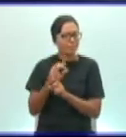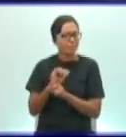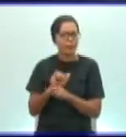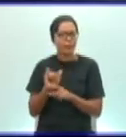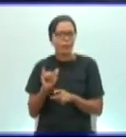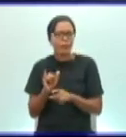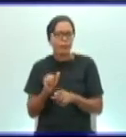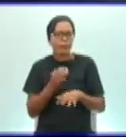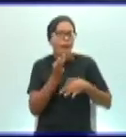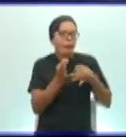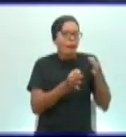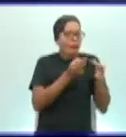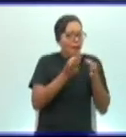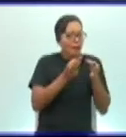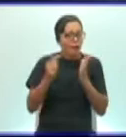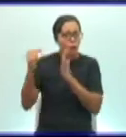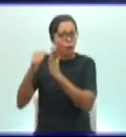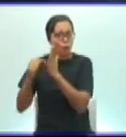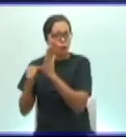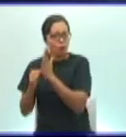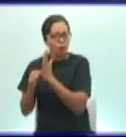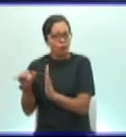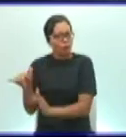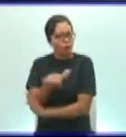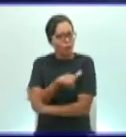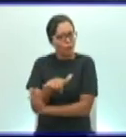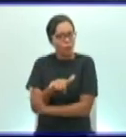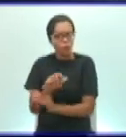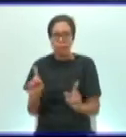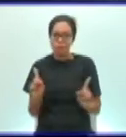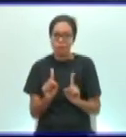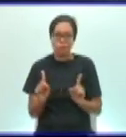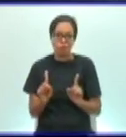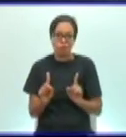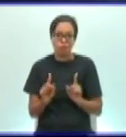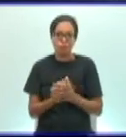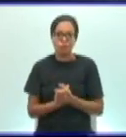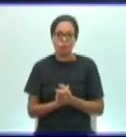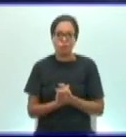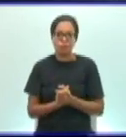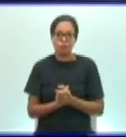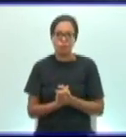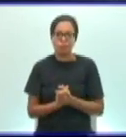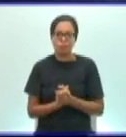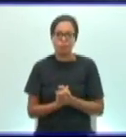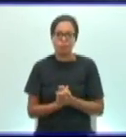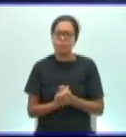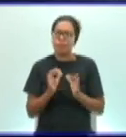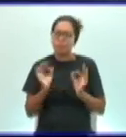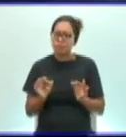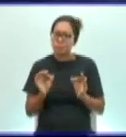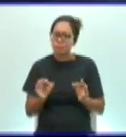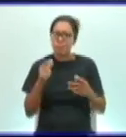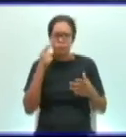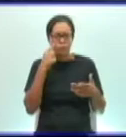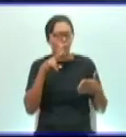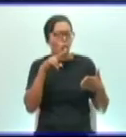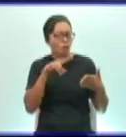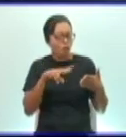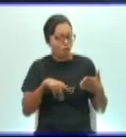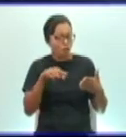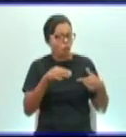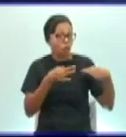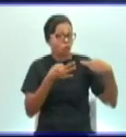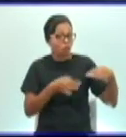que ir directamente a una valoración. Pero siempre que yo voy a darle tratamiento a un documento histórico, es importante seguir todos